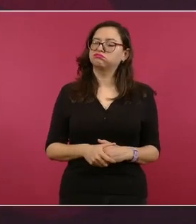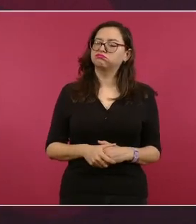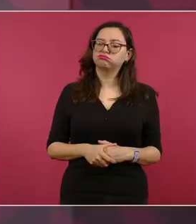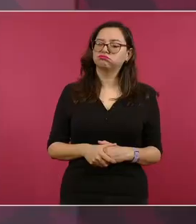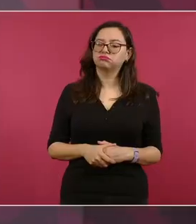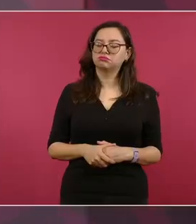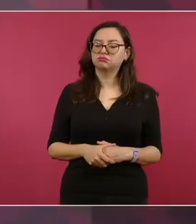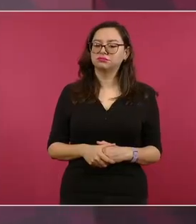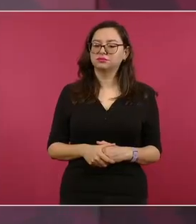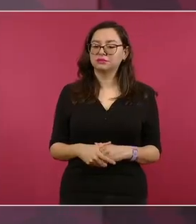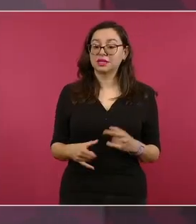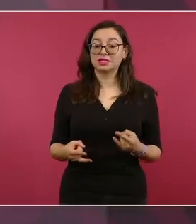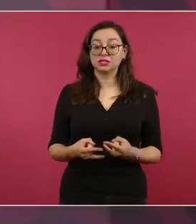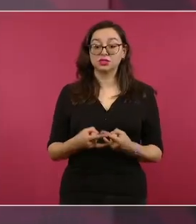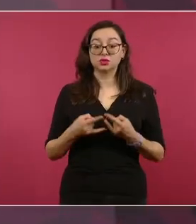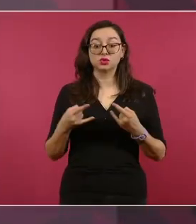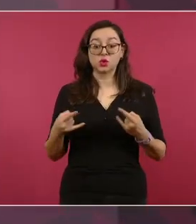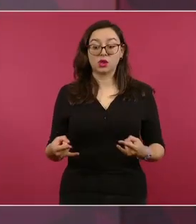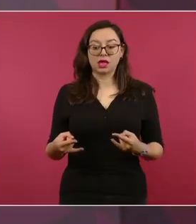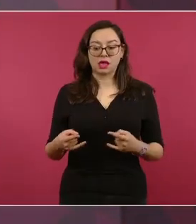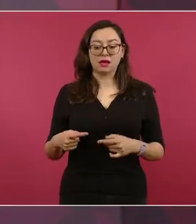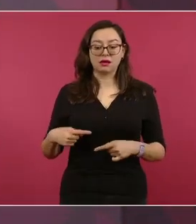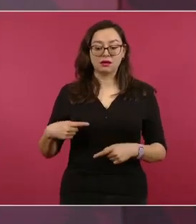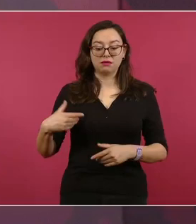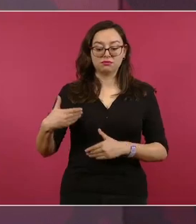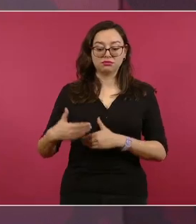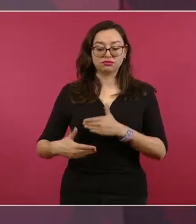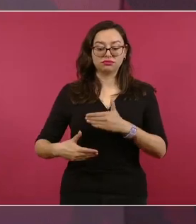repite en lo general,